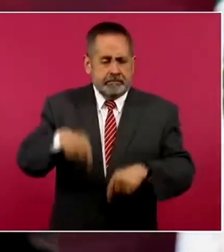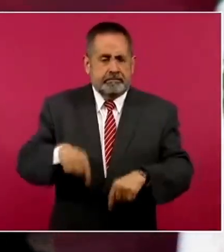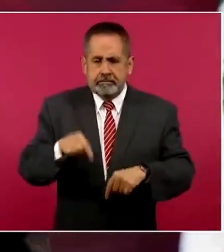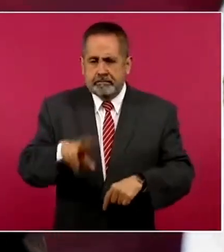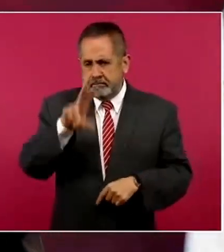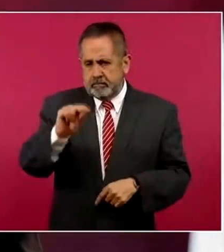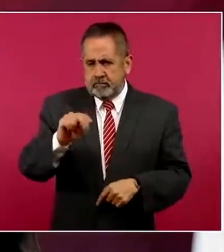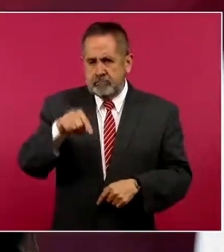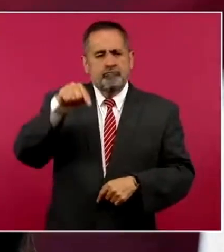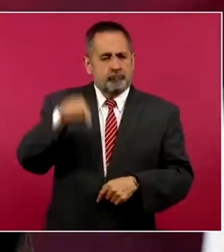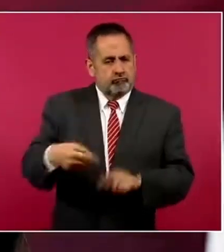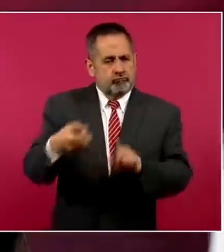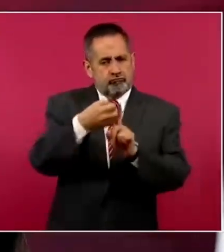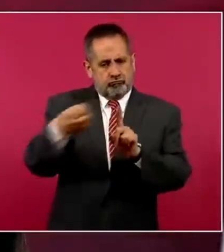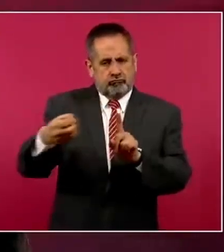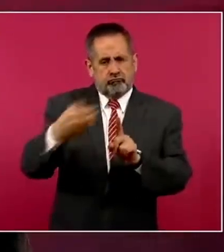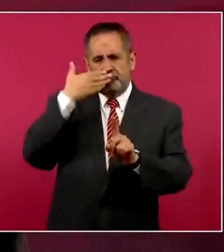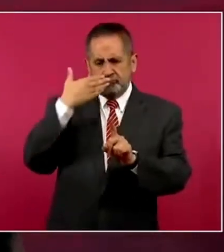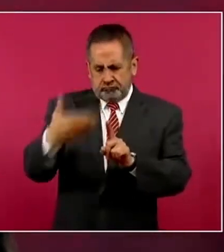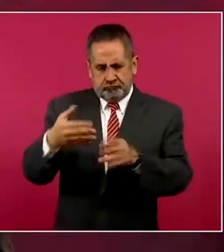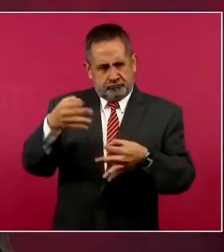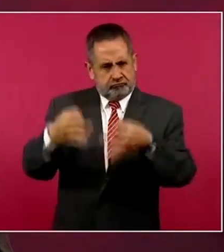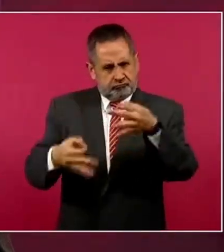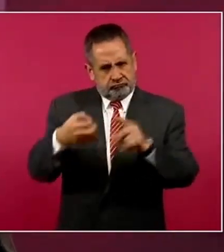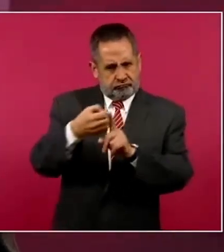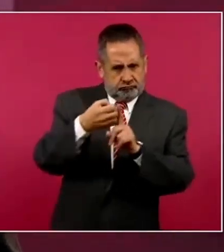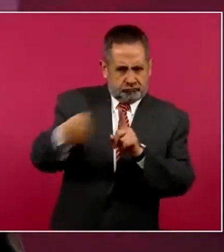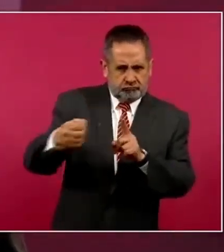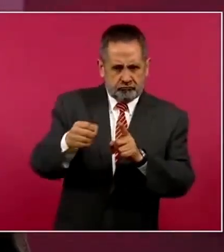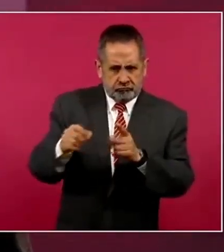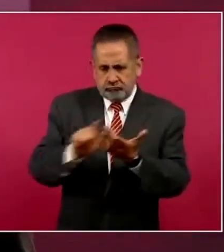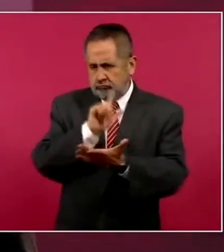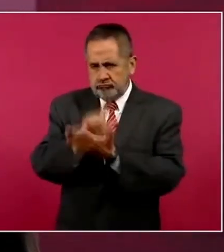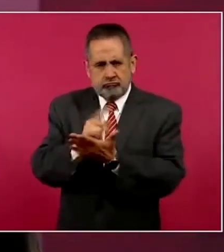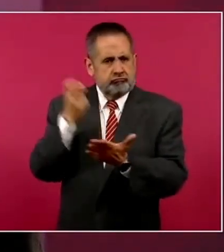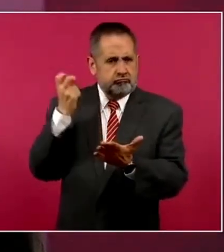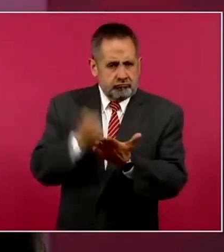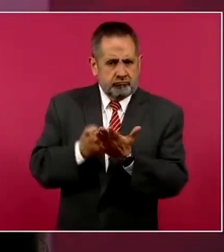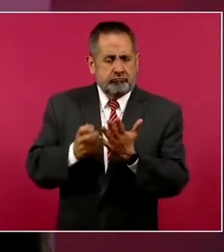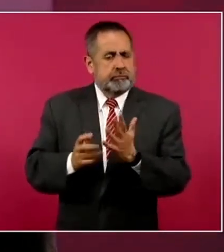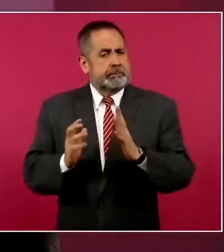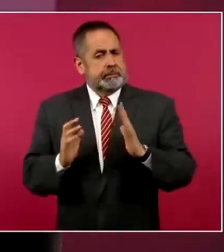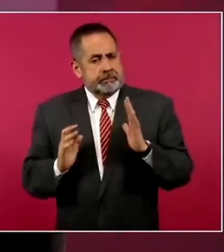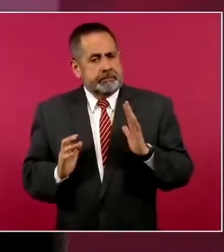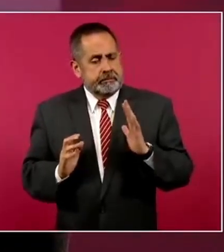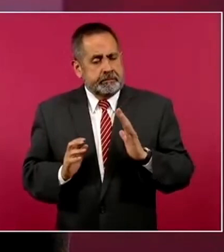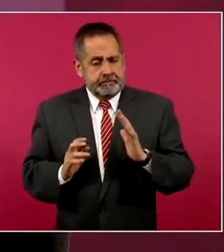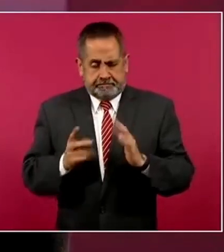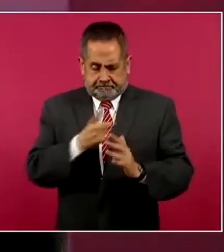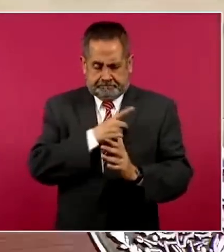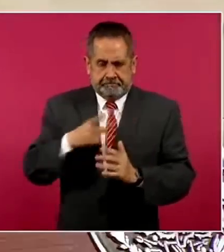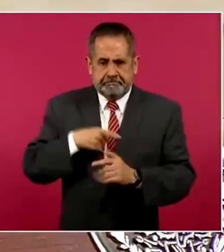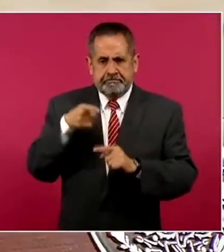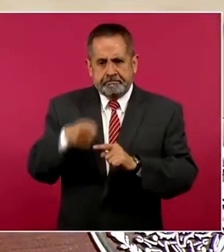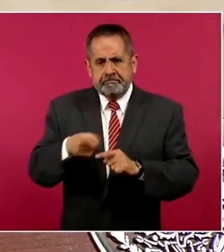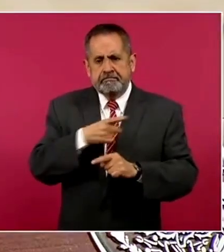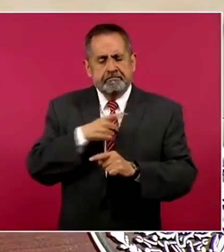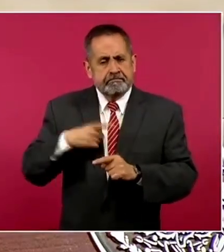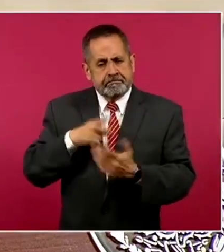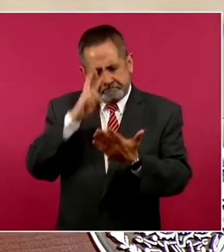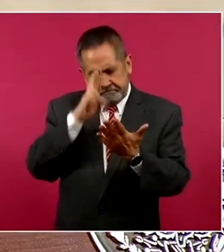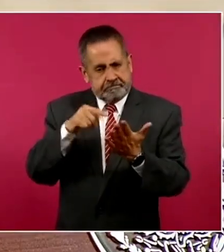Aquí hay un auténtico, un verdadero Estado de Derecho que se tiene que respetar.